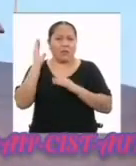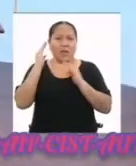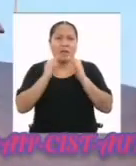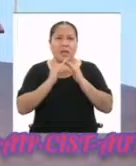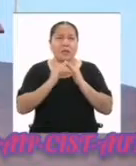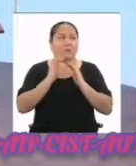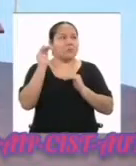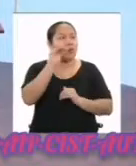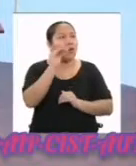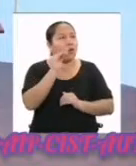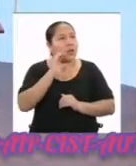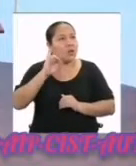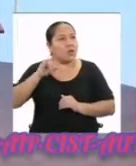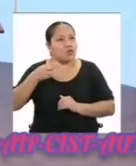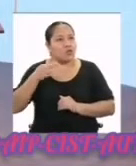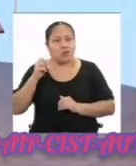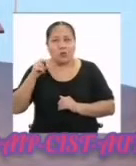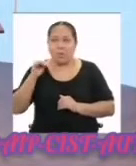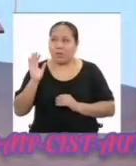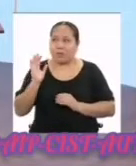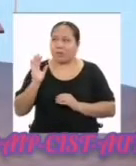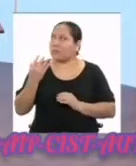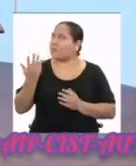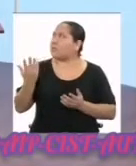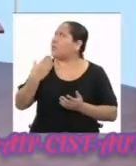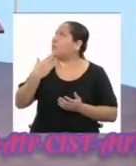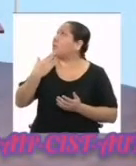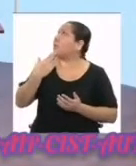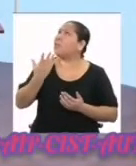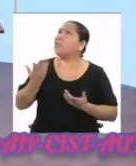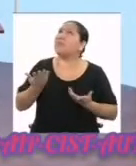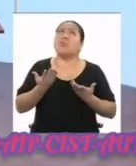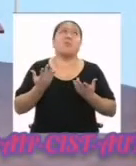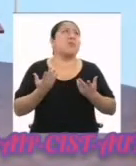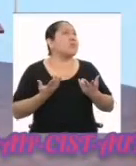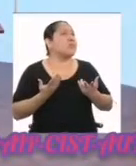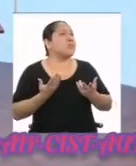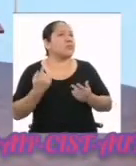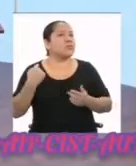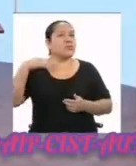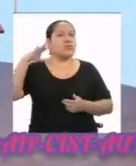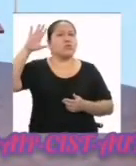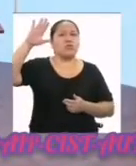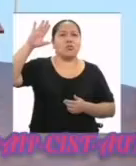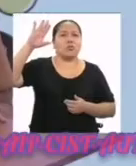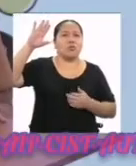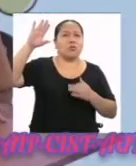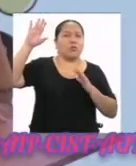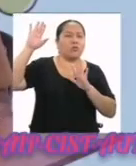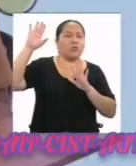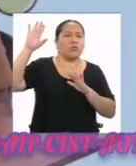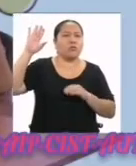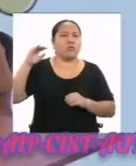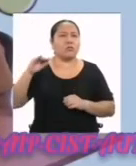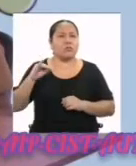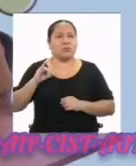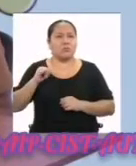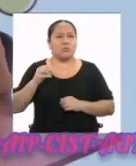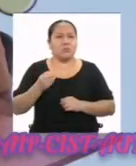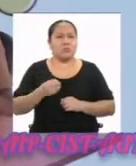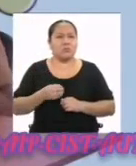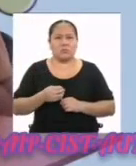Jonathan. ¿Ah? ¿Quién es? ¿Dónde estás? Soy yo, Jonathan.